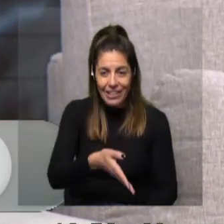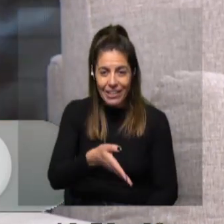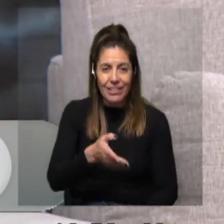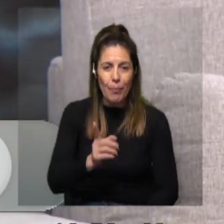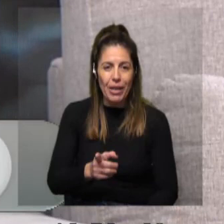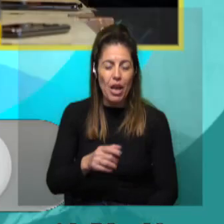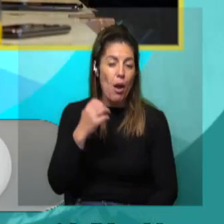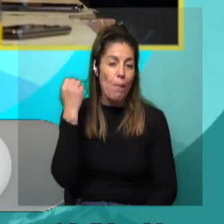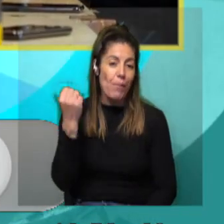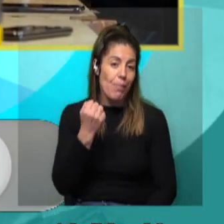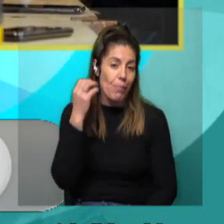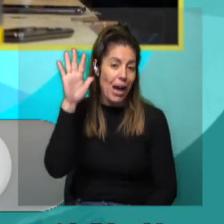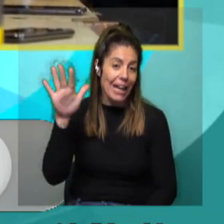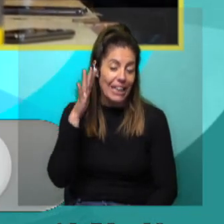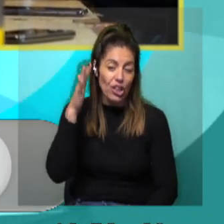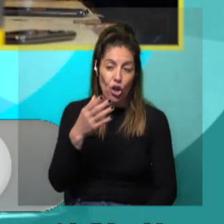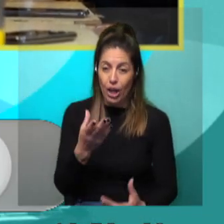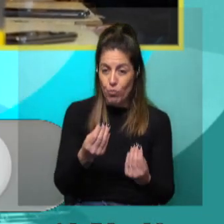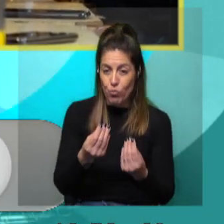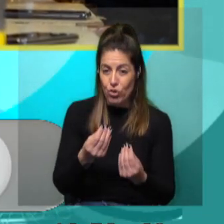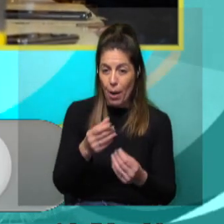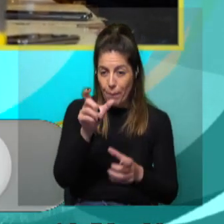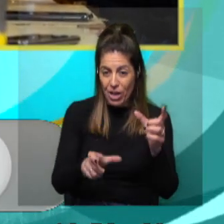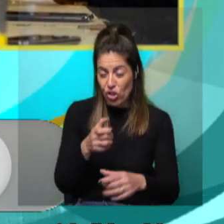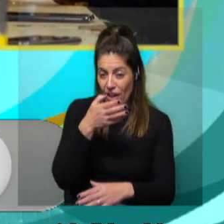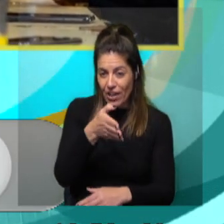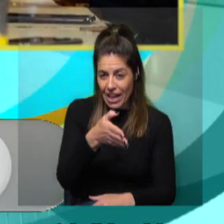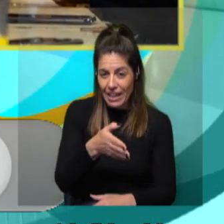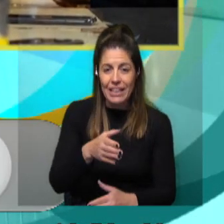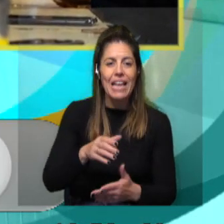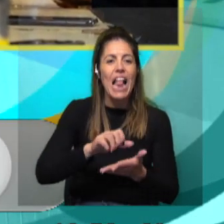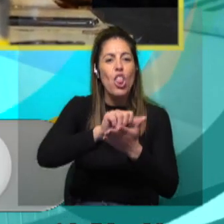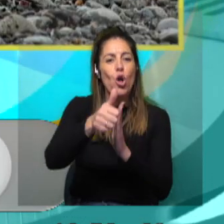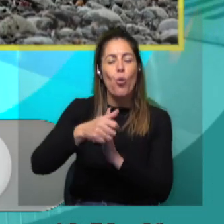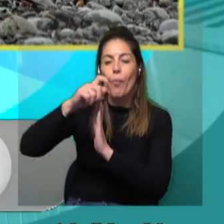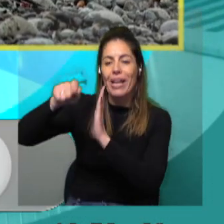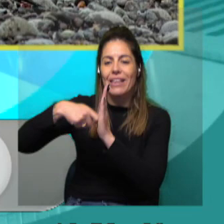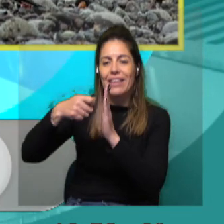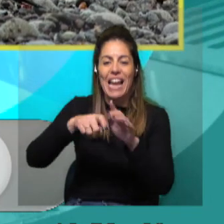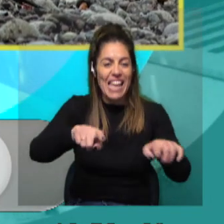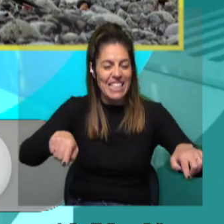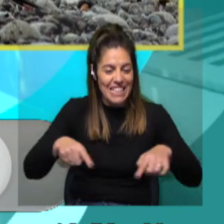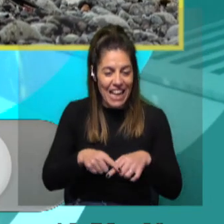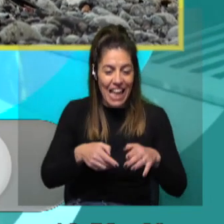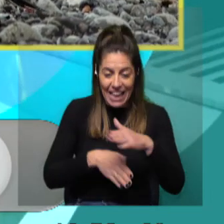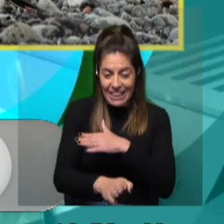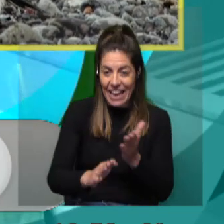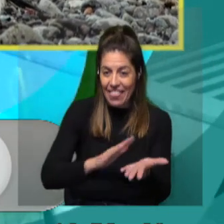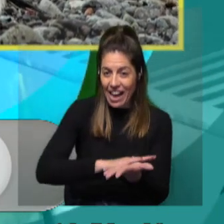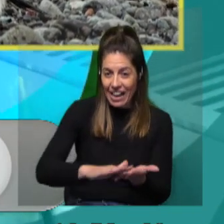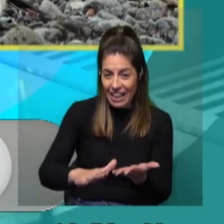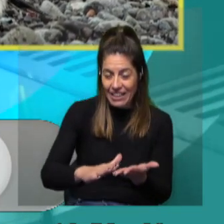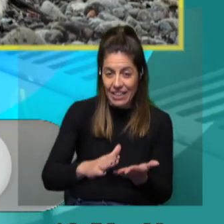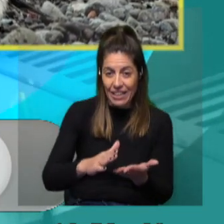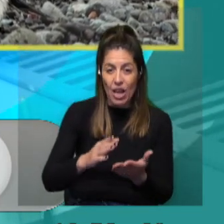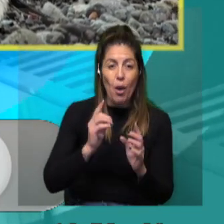agotar rápido el cupo. El documental va a quedar en sala, es de entrada gratuita, pasa a formar parte de la grilla